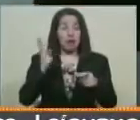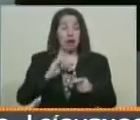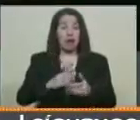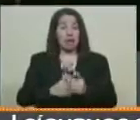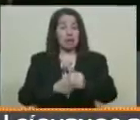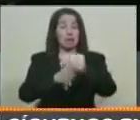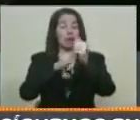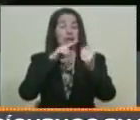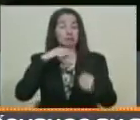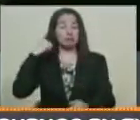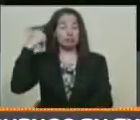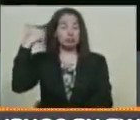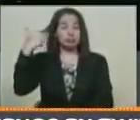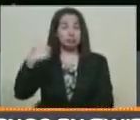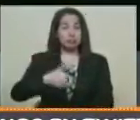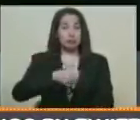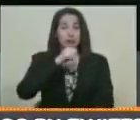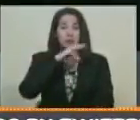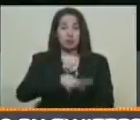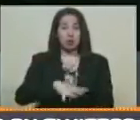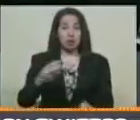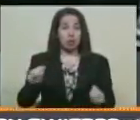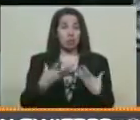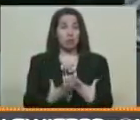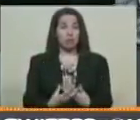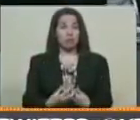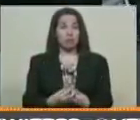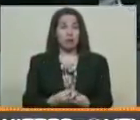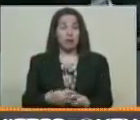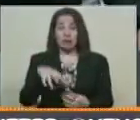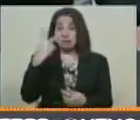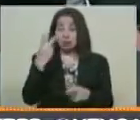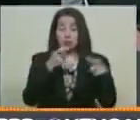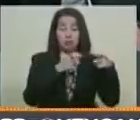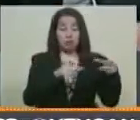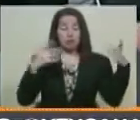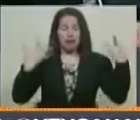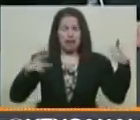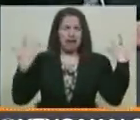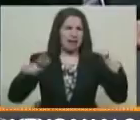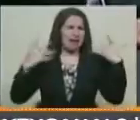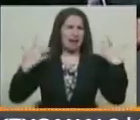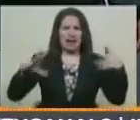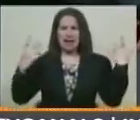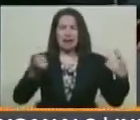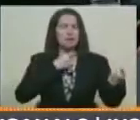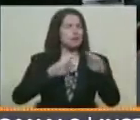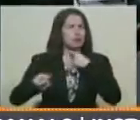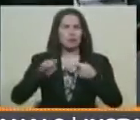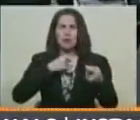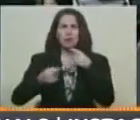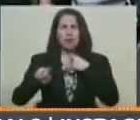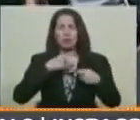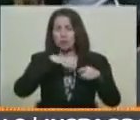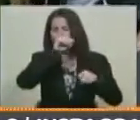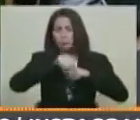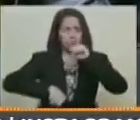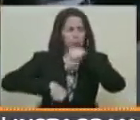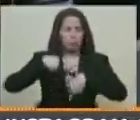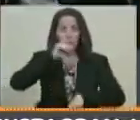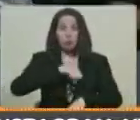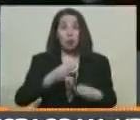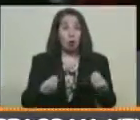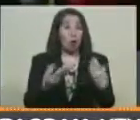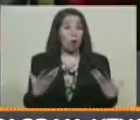este segundo disco fue uno de los más aplaudidos por los seguidores y los amantes del